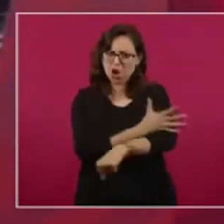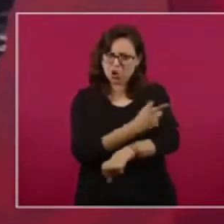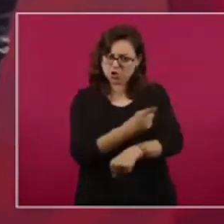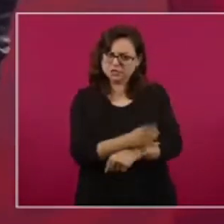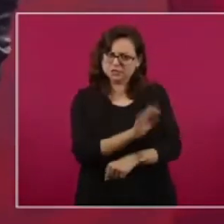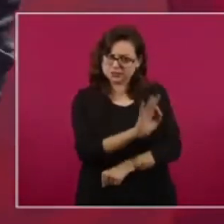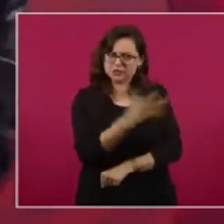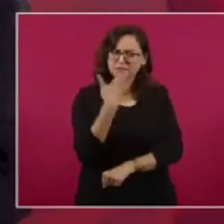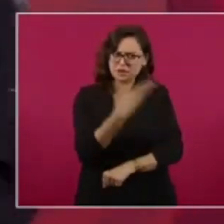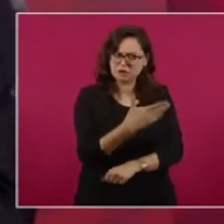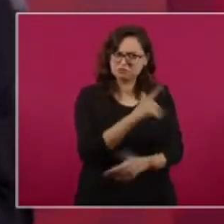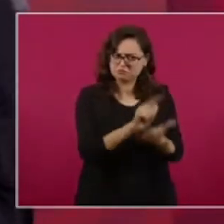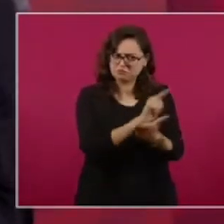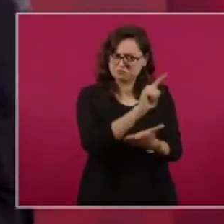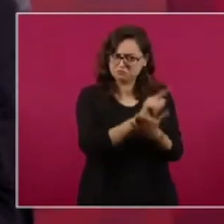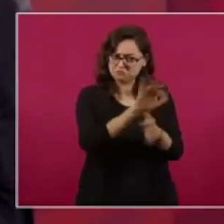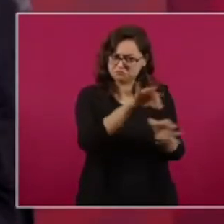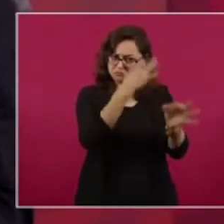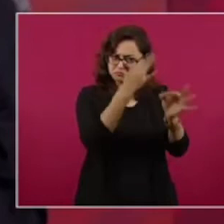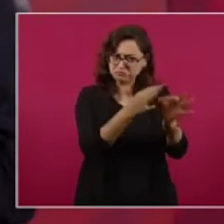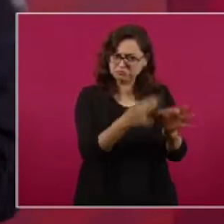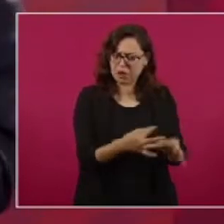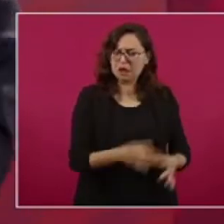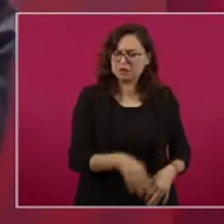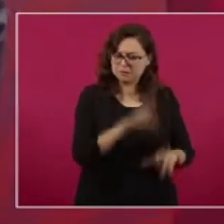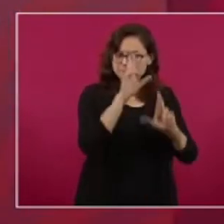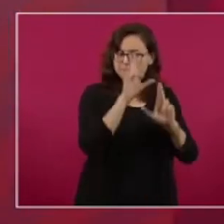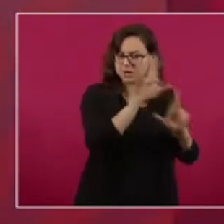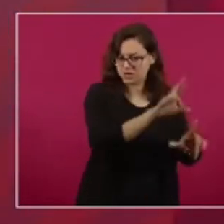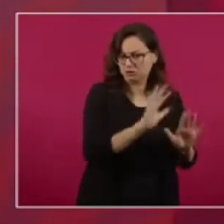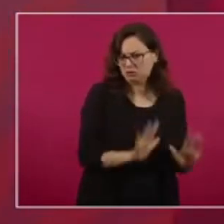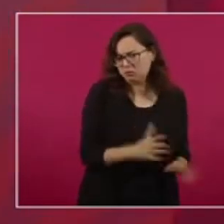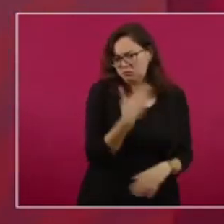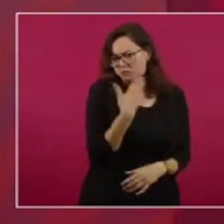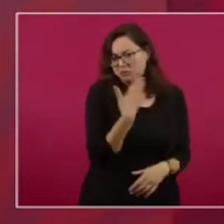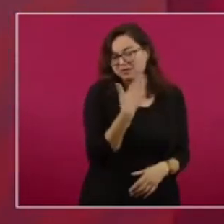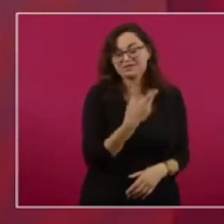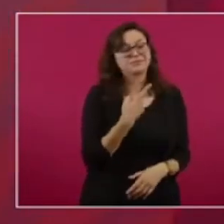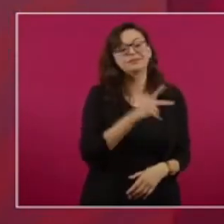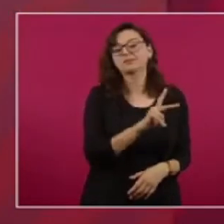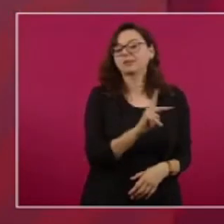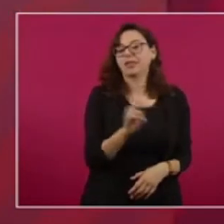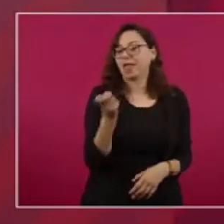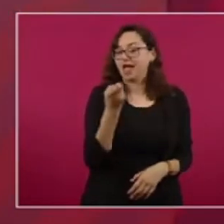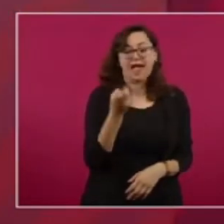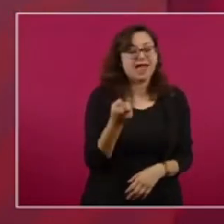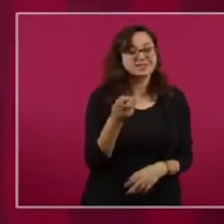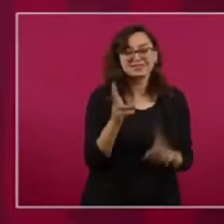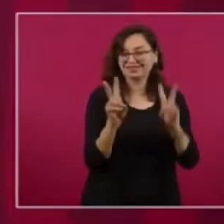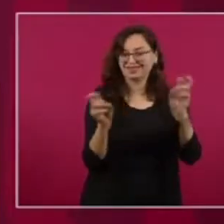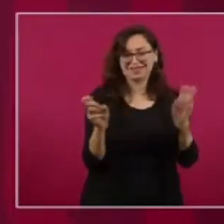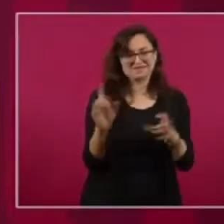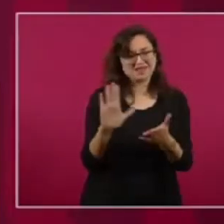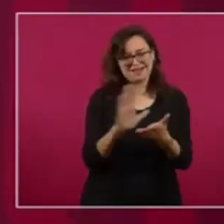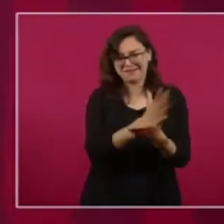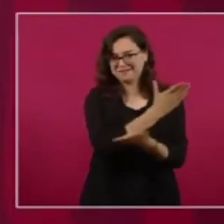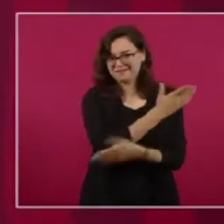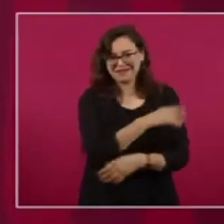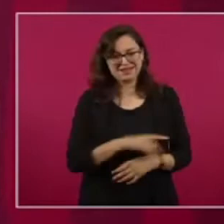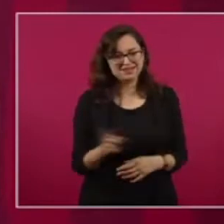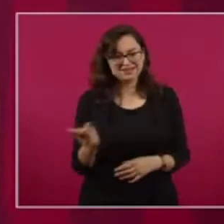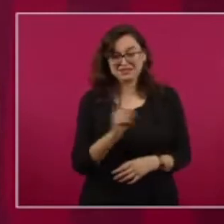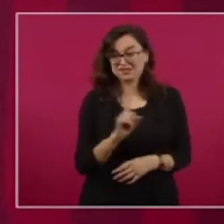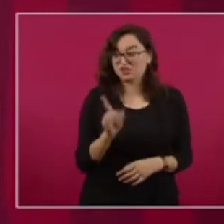ley, merece respeto. Pero estamos hablando de este sistema que